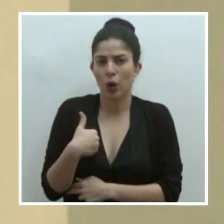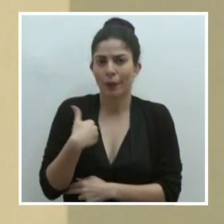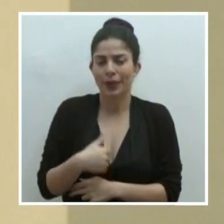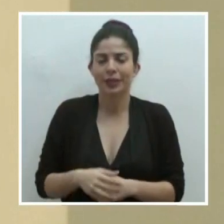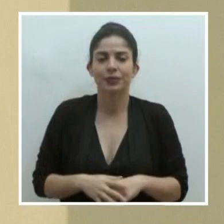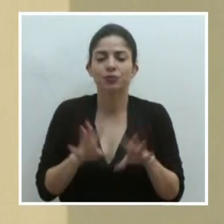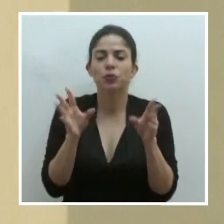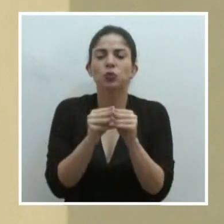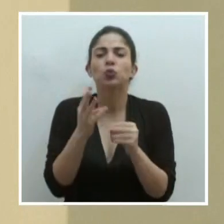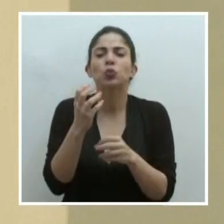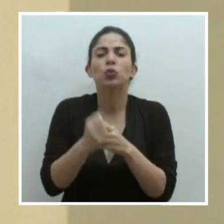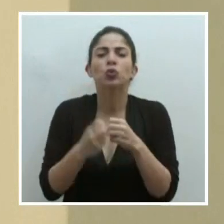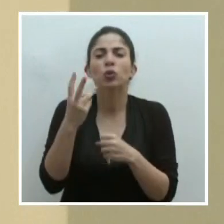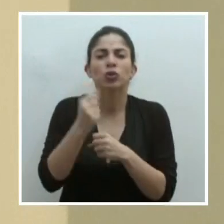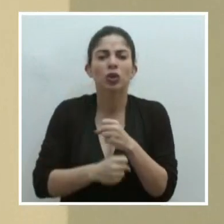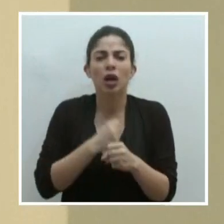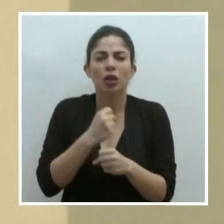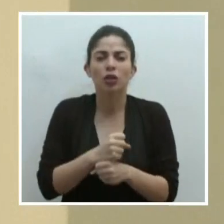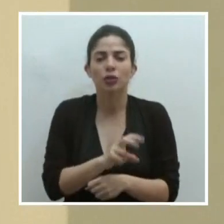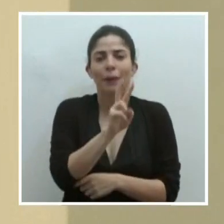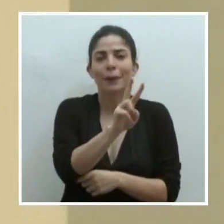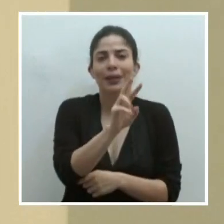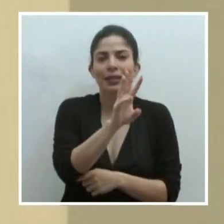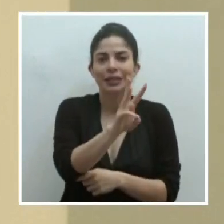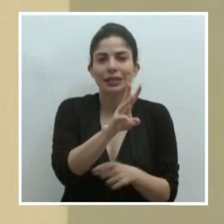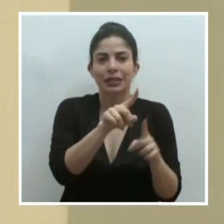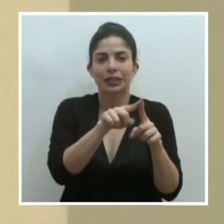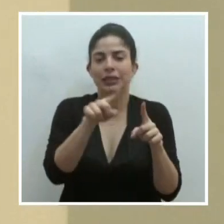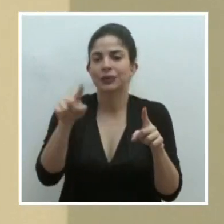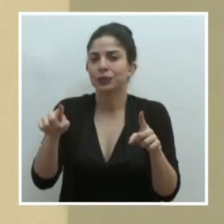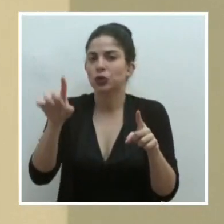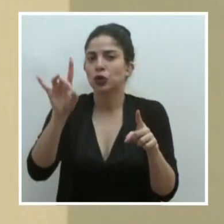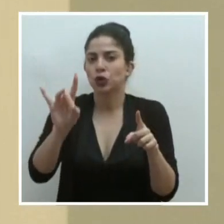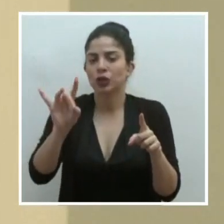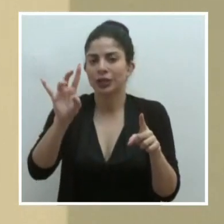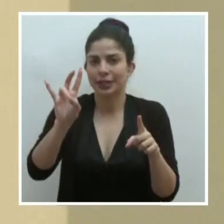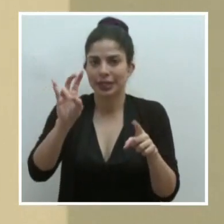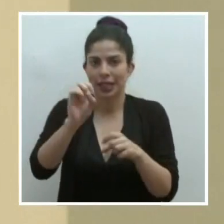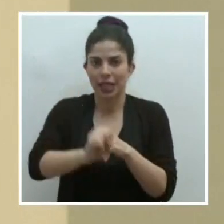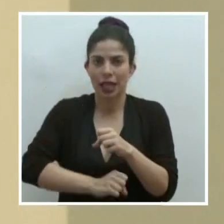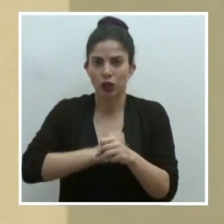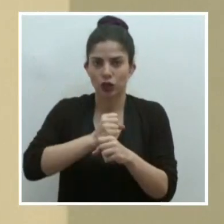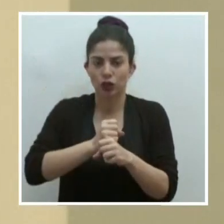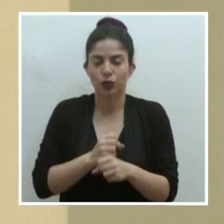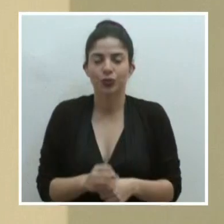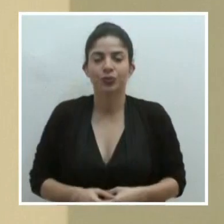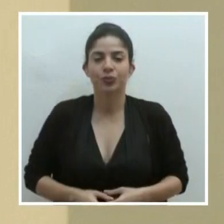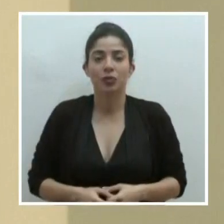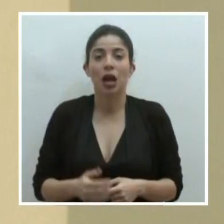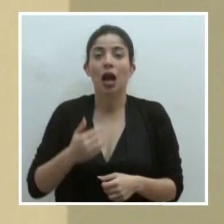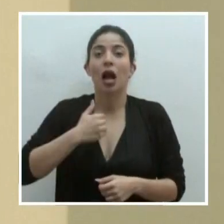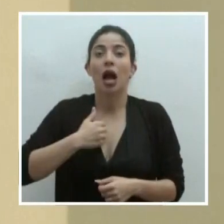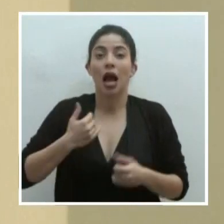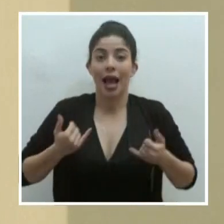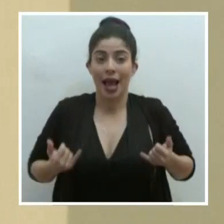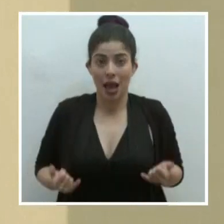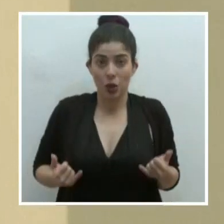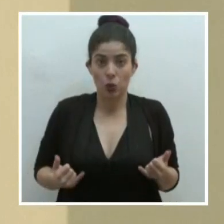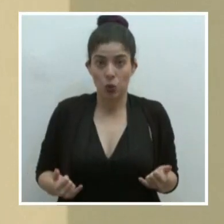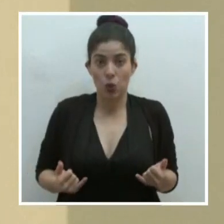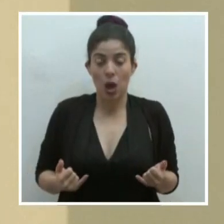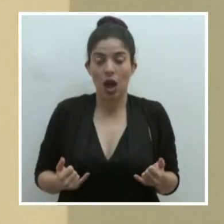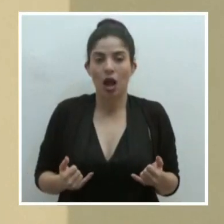hombres. El rango de edad va desde los 26 hasta los 87 años. Tenemos